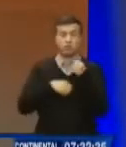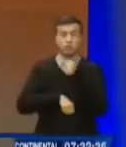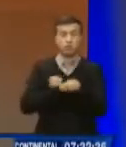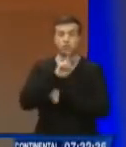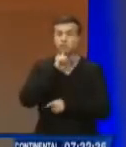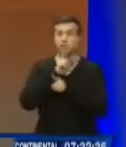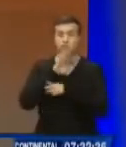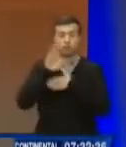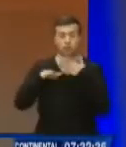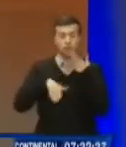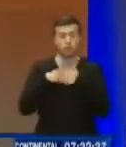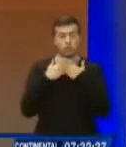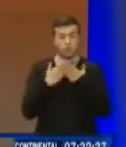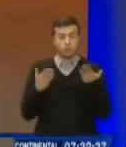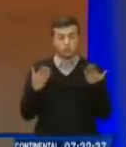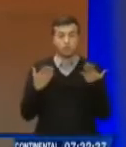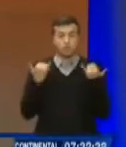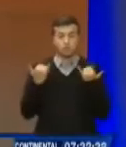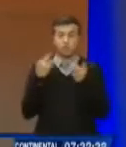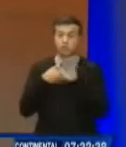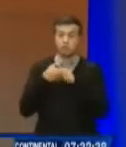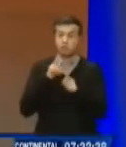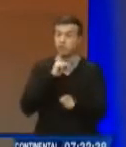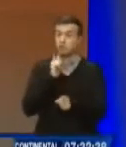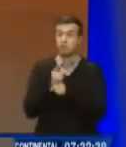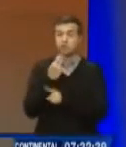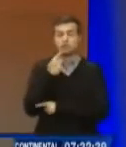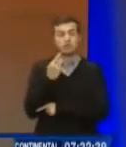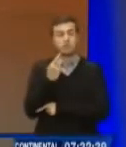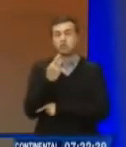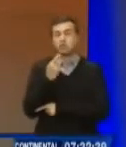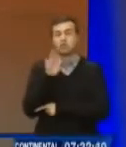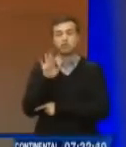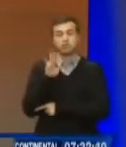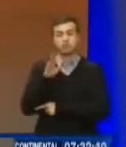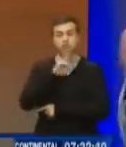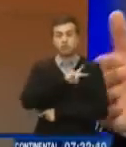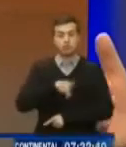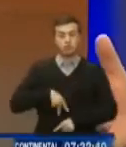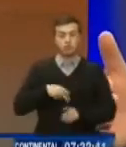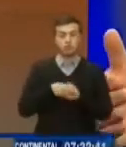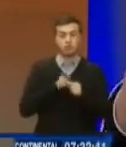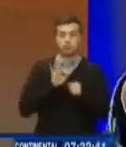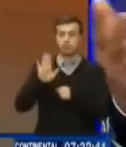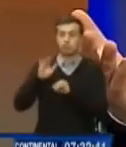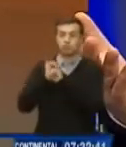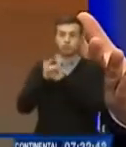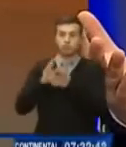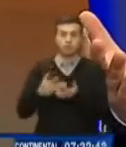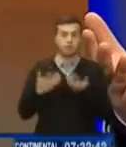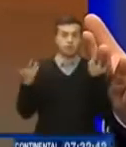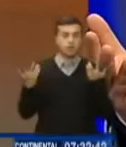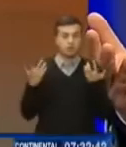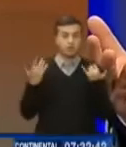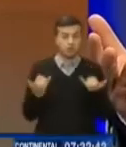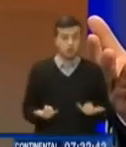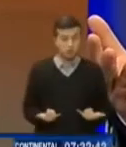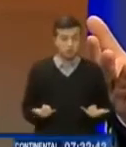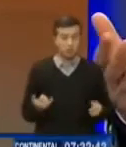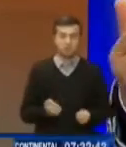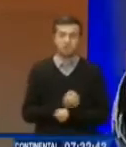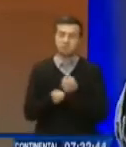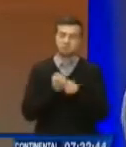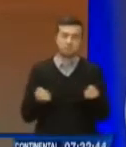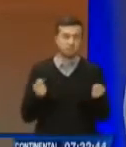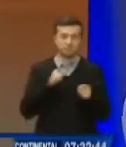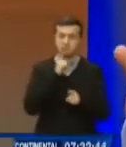eso está pendiente si renuncia pues simplemente lo que hace es separar su gestión personal de la cuestión institucional que esté roto es imposible que se ocurra